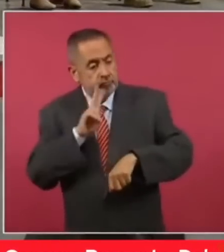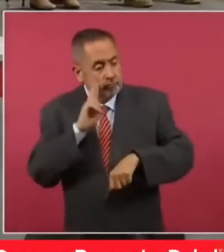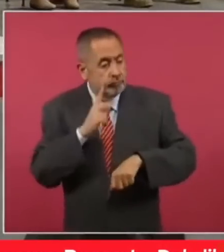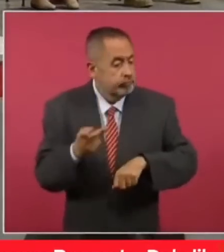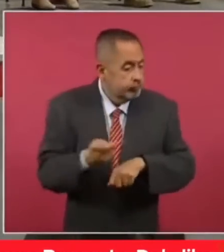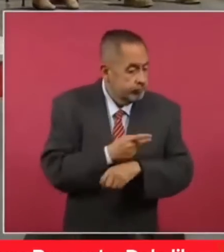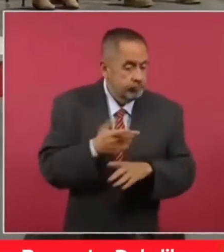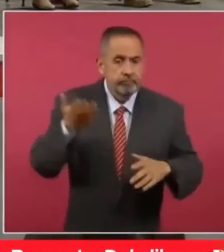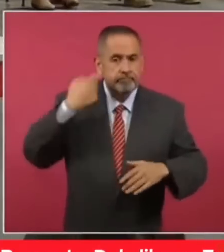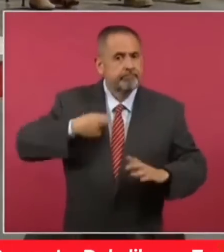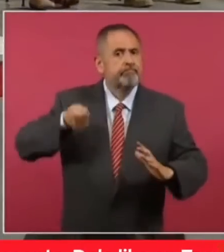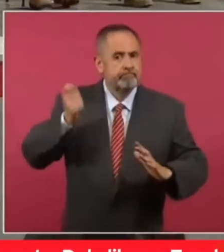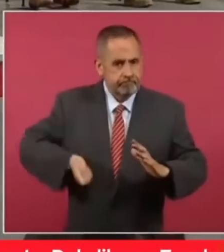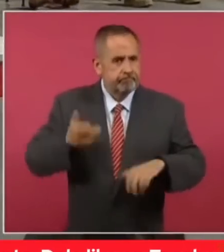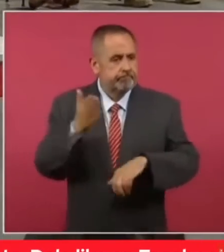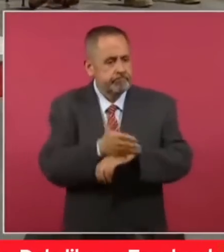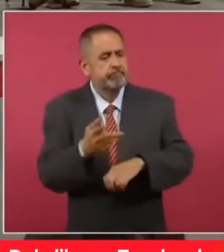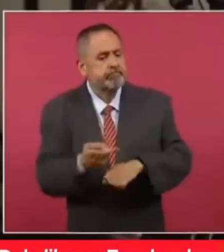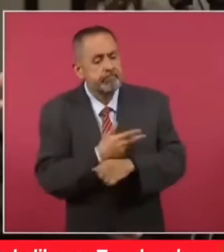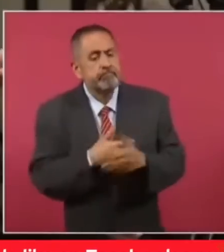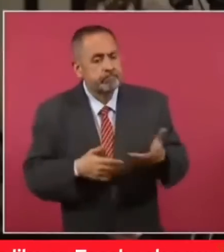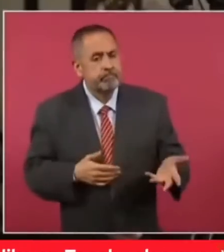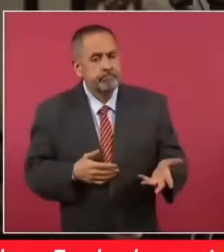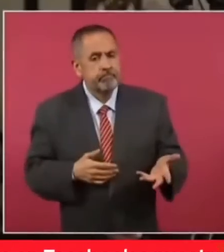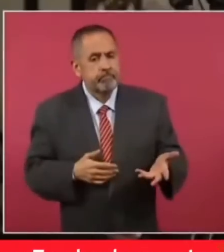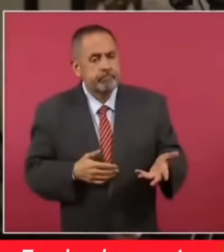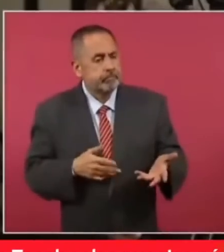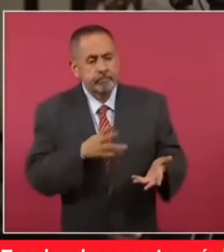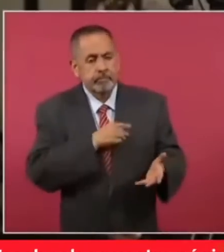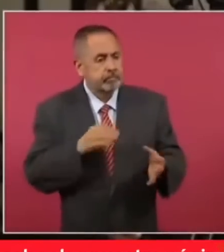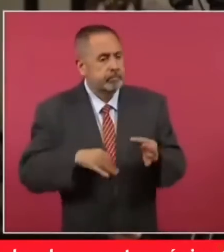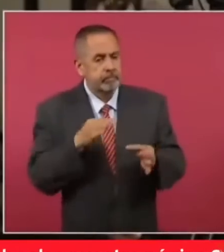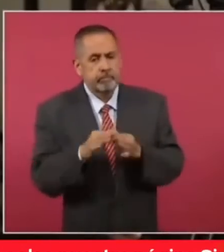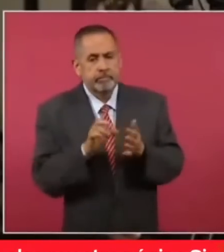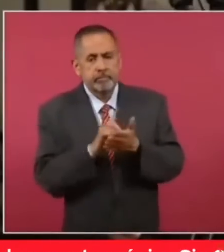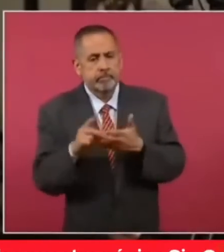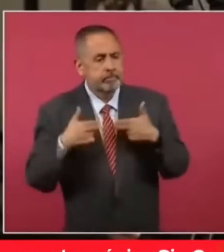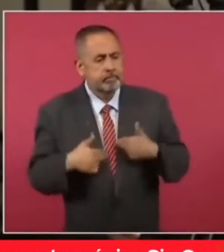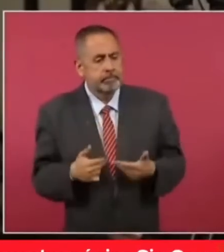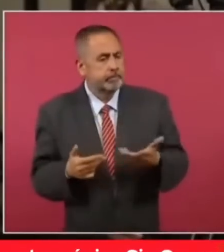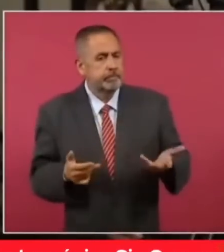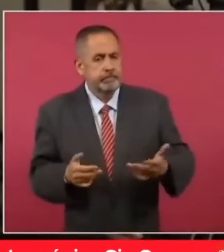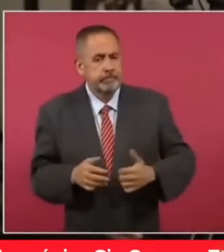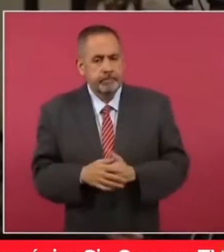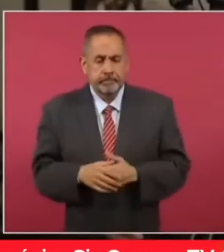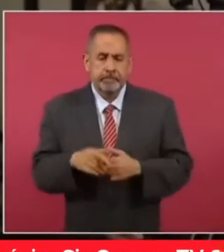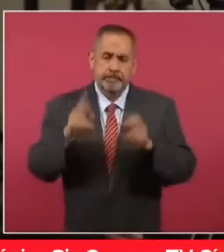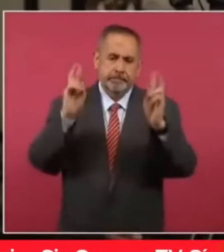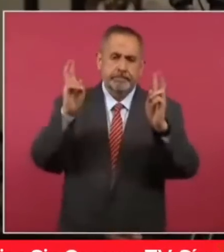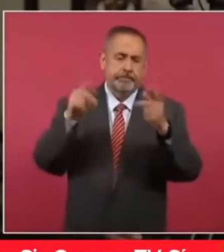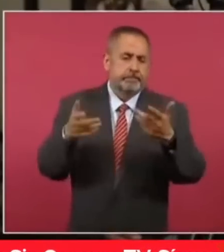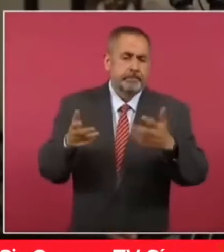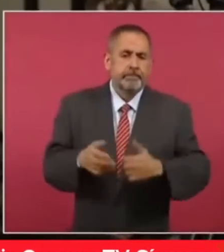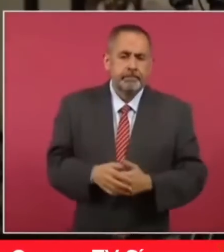la condena que ya tiene México sobre no cumplir con los derechos humanos, y aquí el tema es